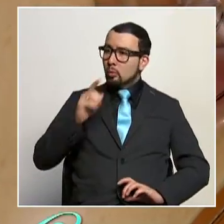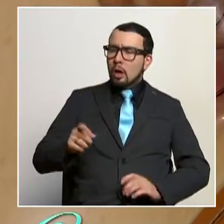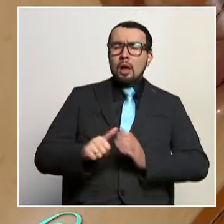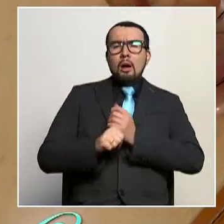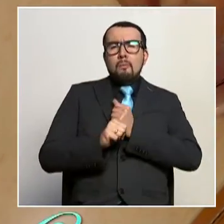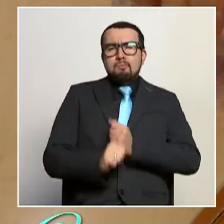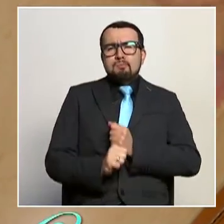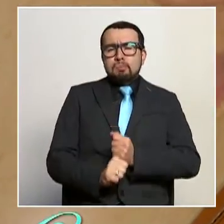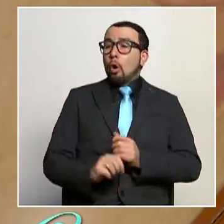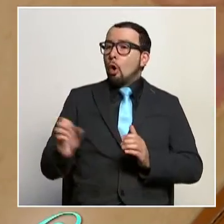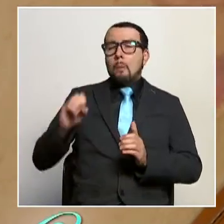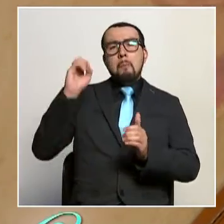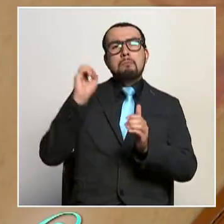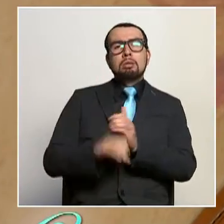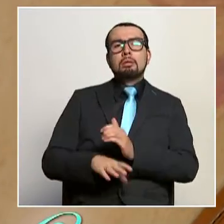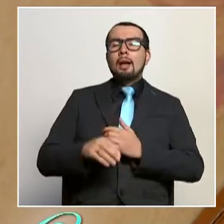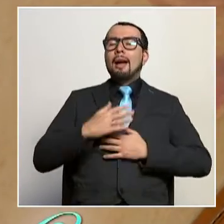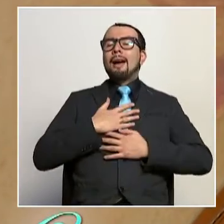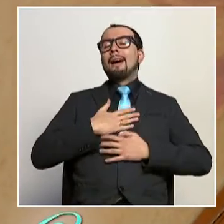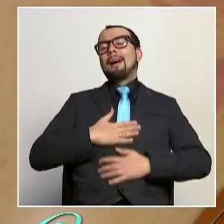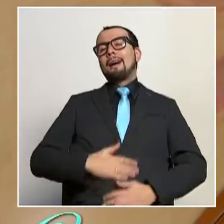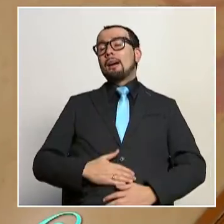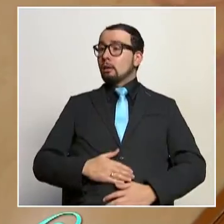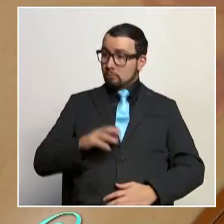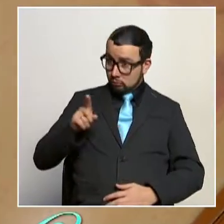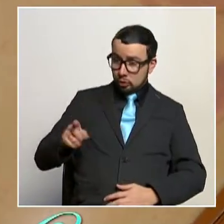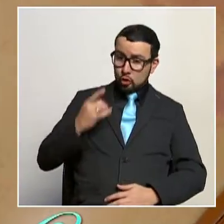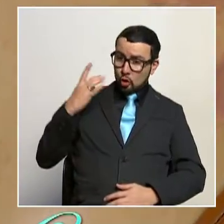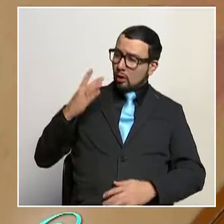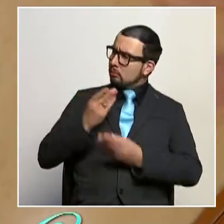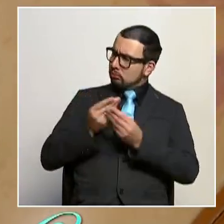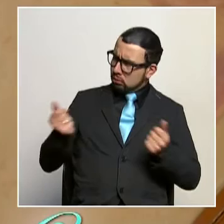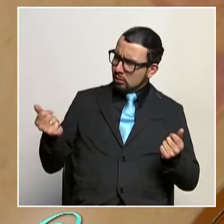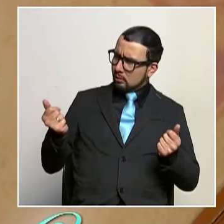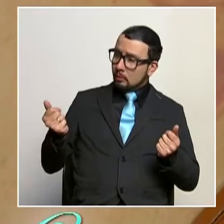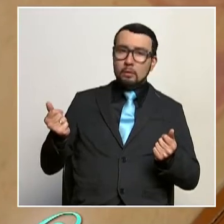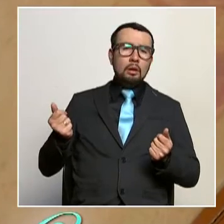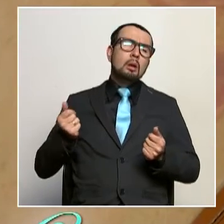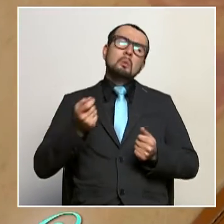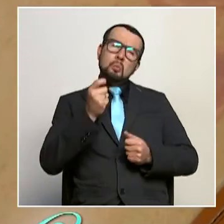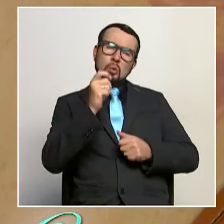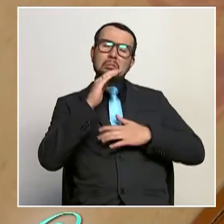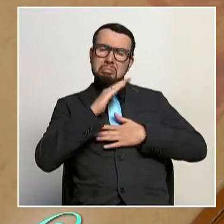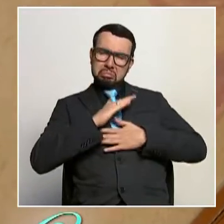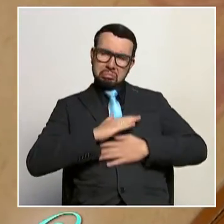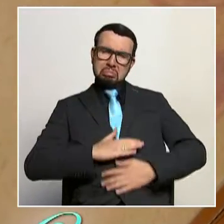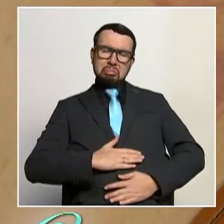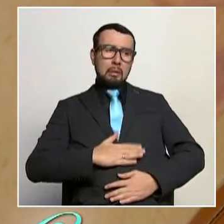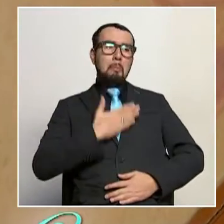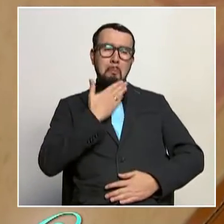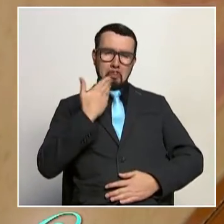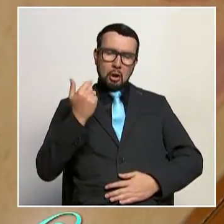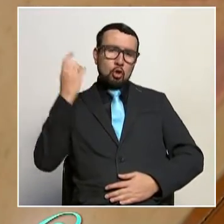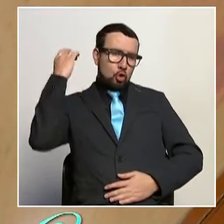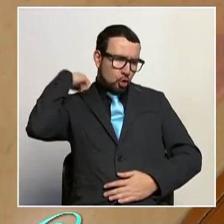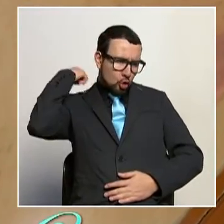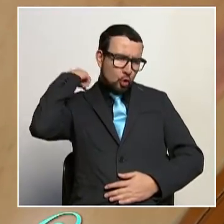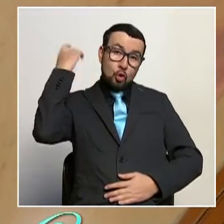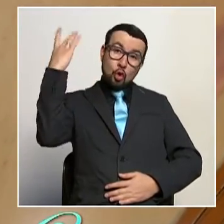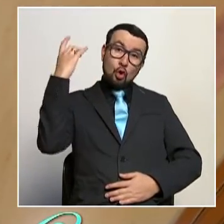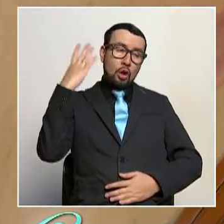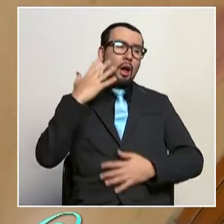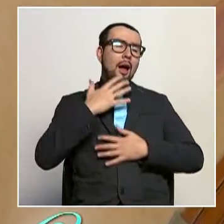los gases, cuando tiene flatulencia, ese dolor desaparecía. Baja. Ese es el